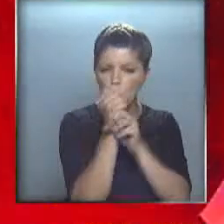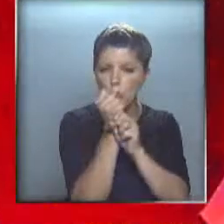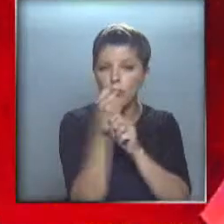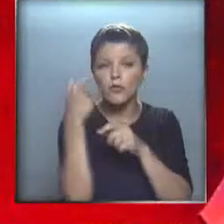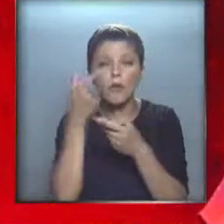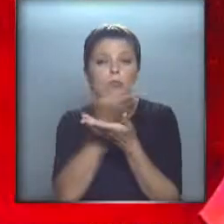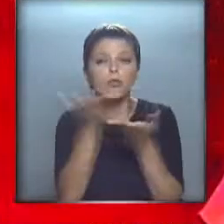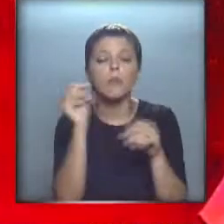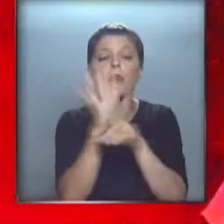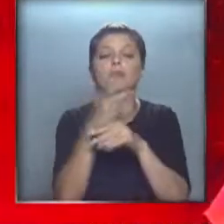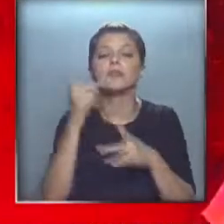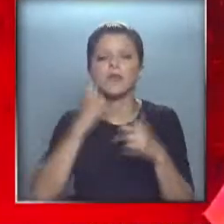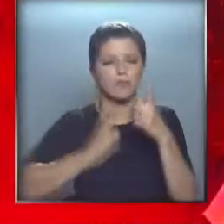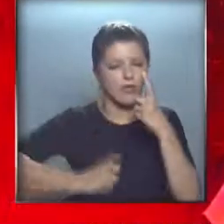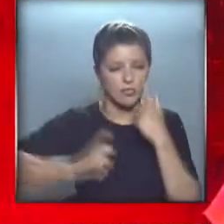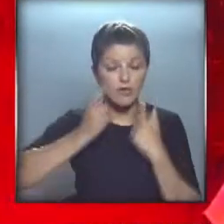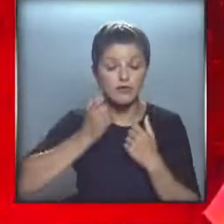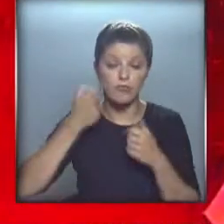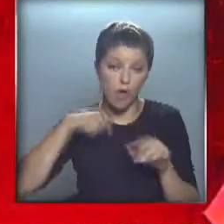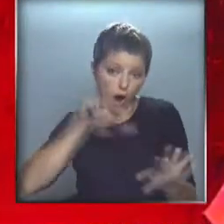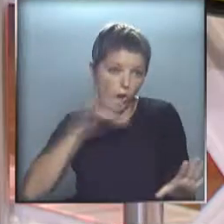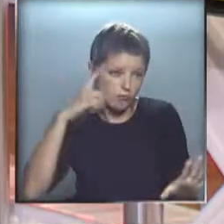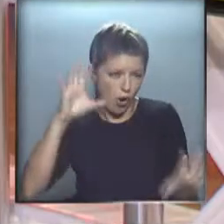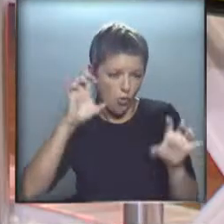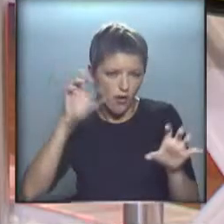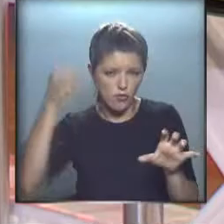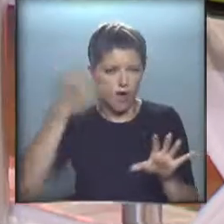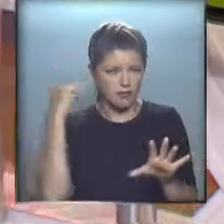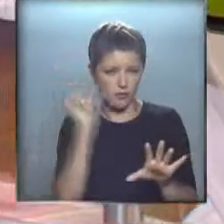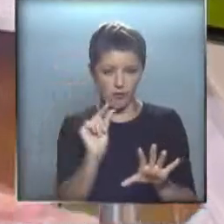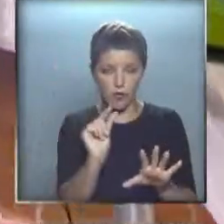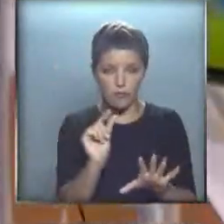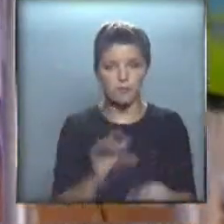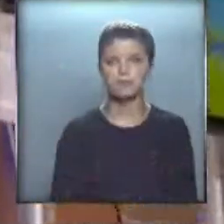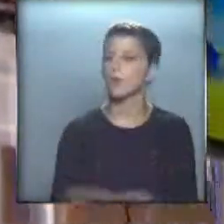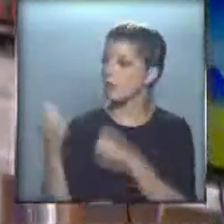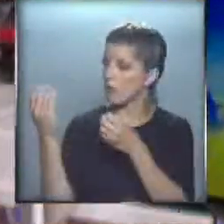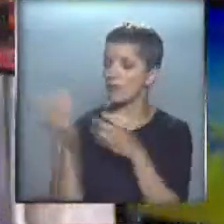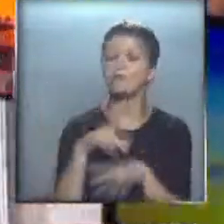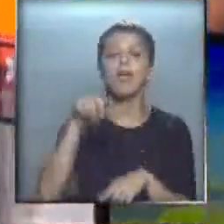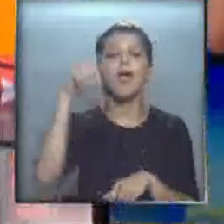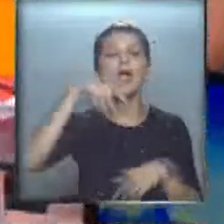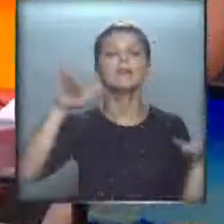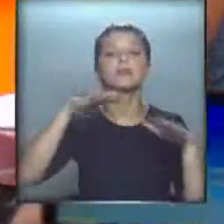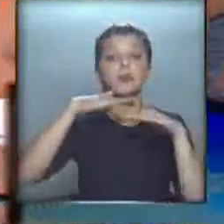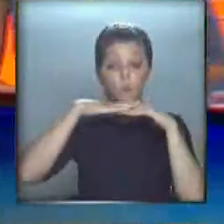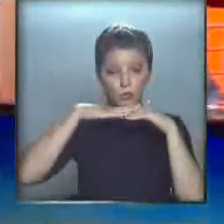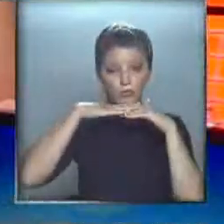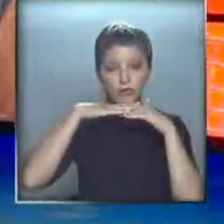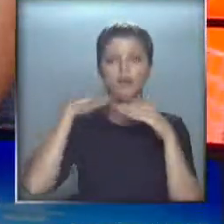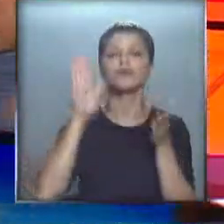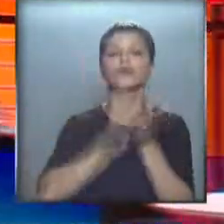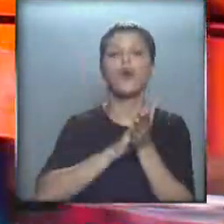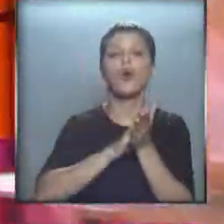tristeza. Bueno, son esos los que recuerdo de ahora, del último tiempo. A ver la tribuna. Muy bien, Sebas. A ver la tribuna, a ver